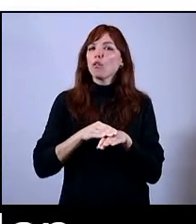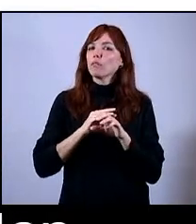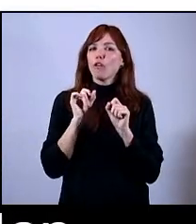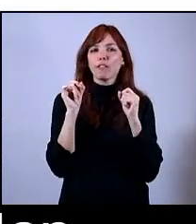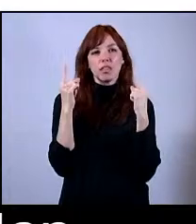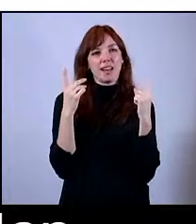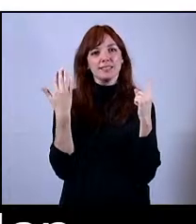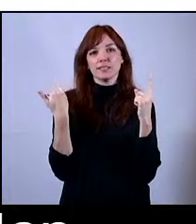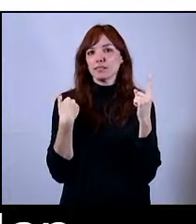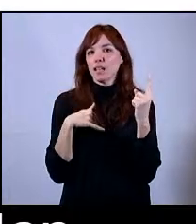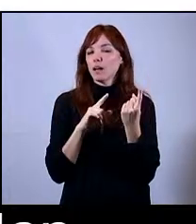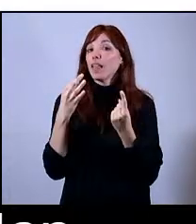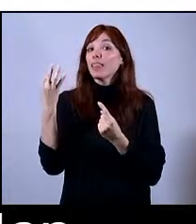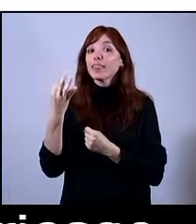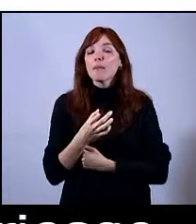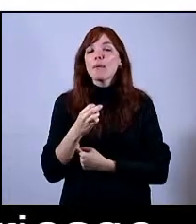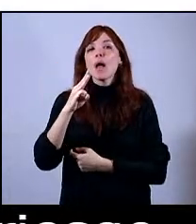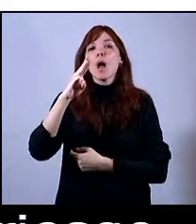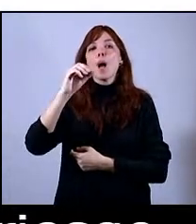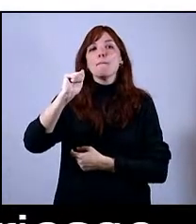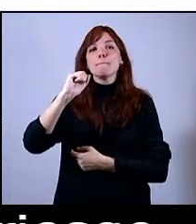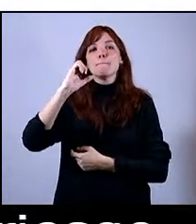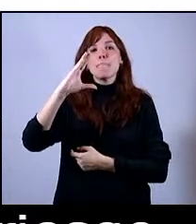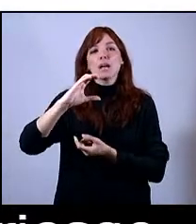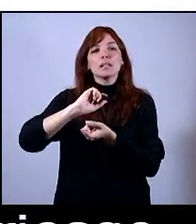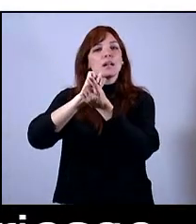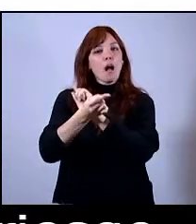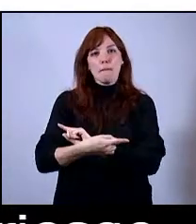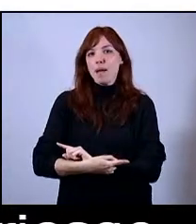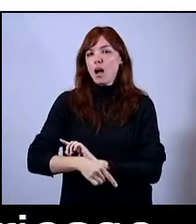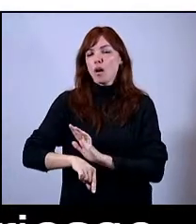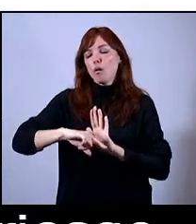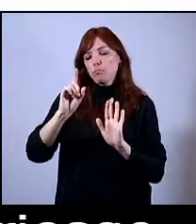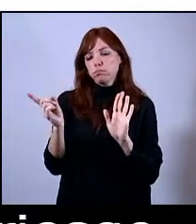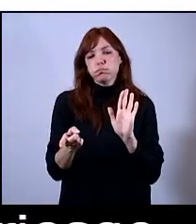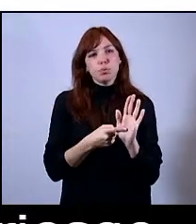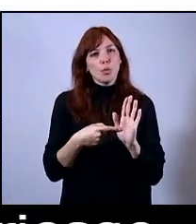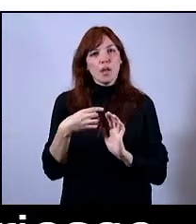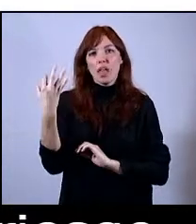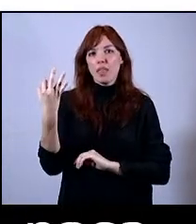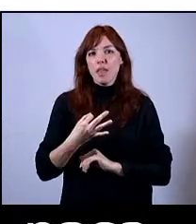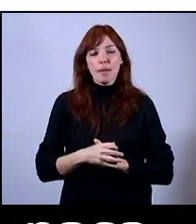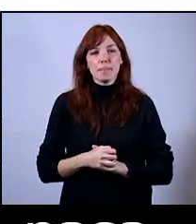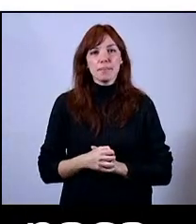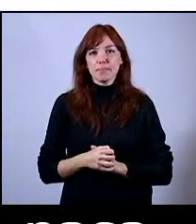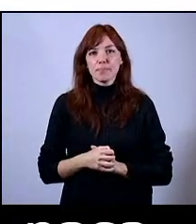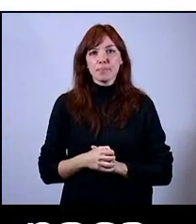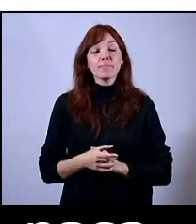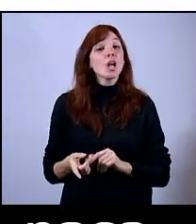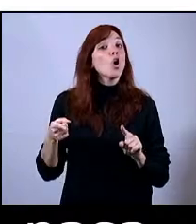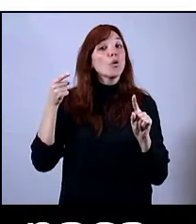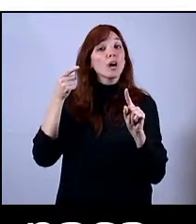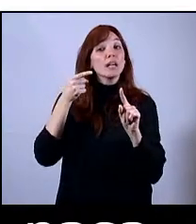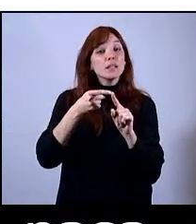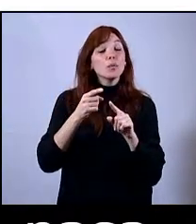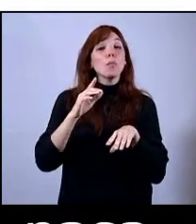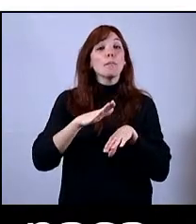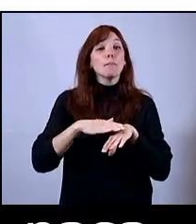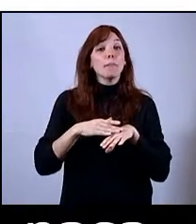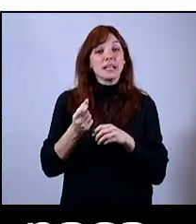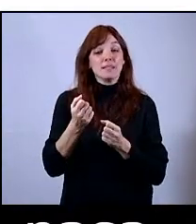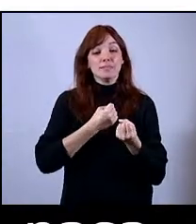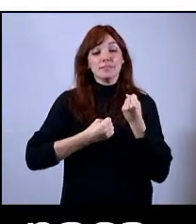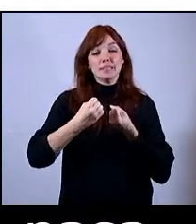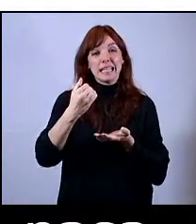por modificar el plan estratégico de la PAC sustancialmente. Pasa por fijar objetivos de rentabilidad en